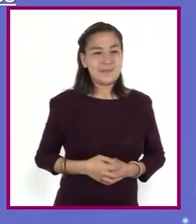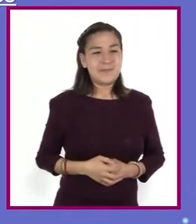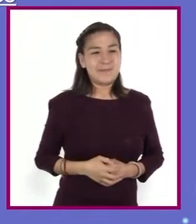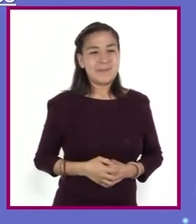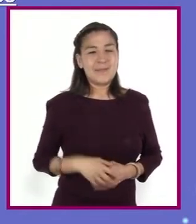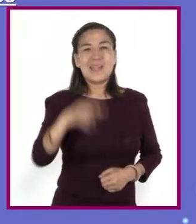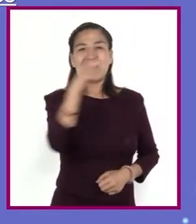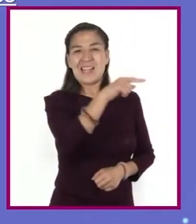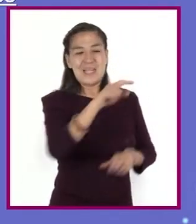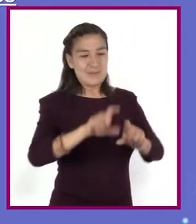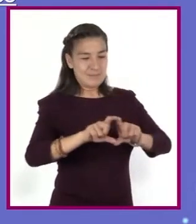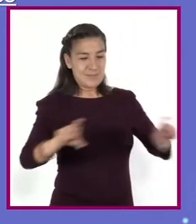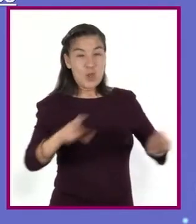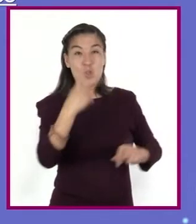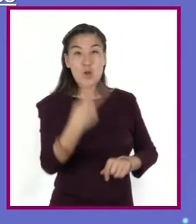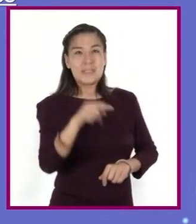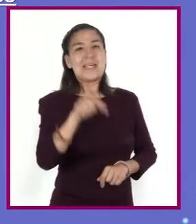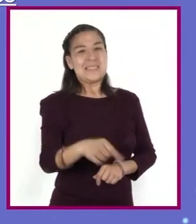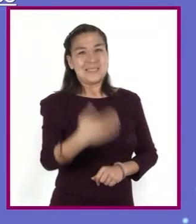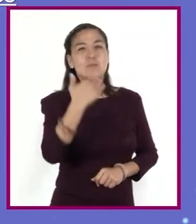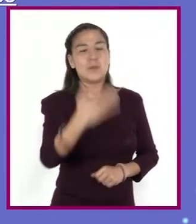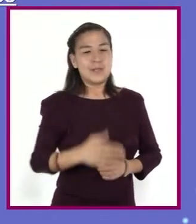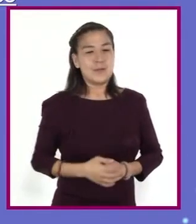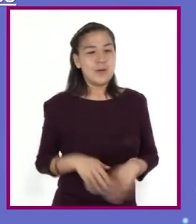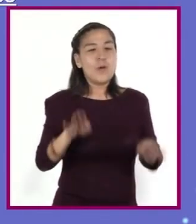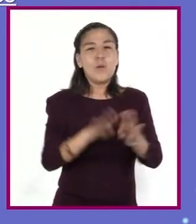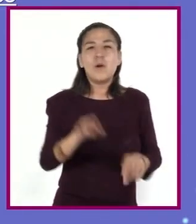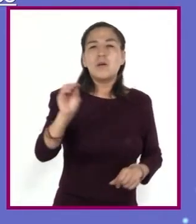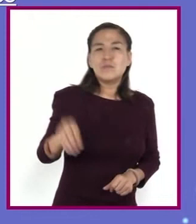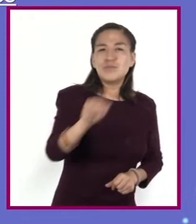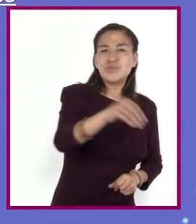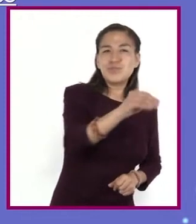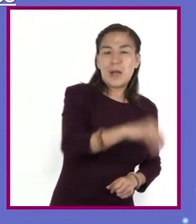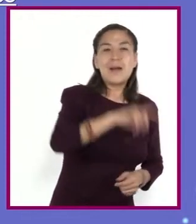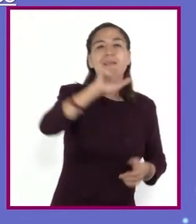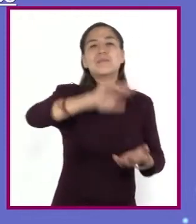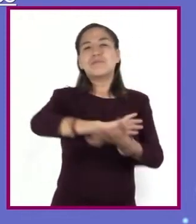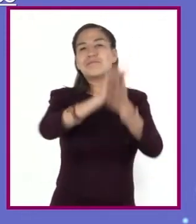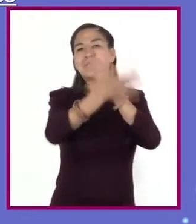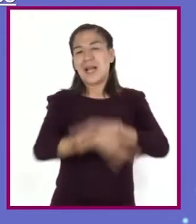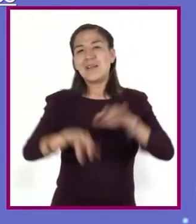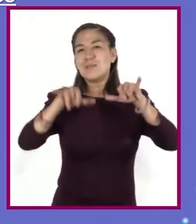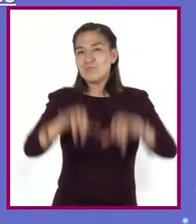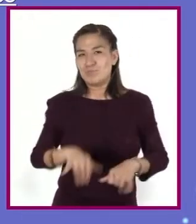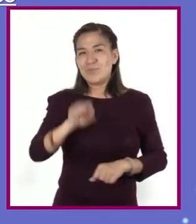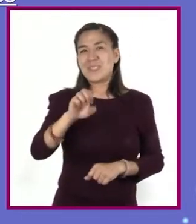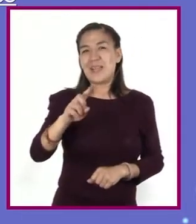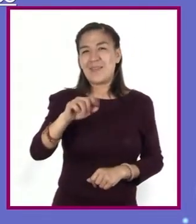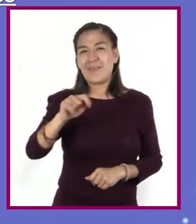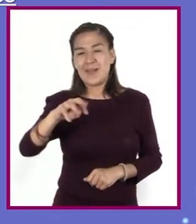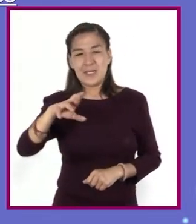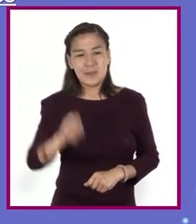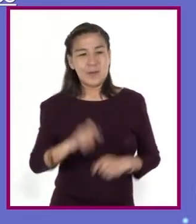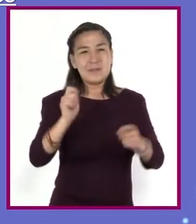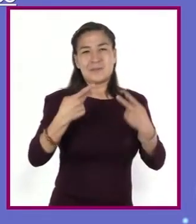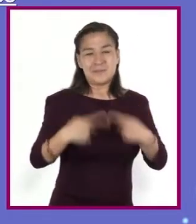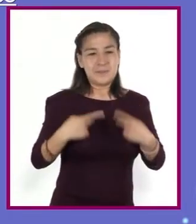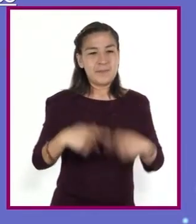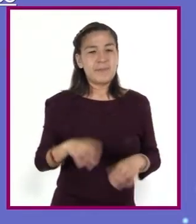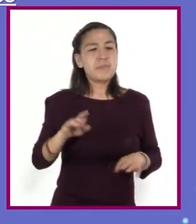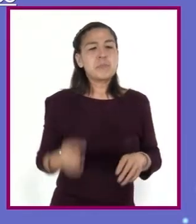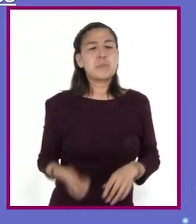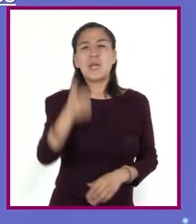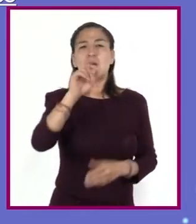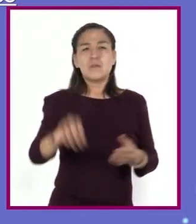el texto 2, de nómadas a sedentarios. Las teorías más conocidas sobre los primeros humanos que llegaron a